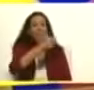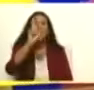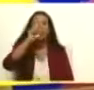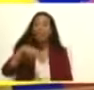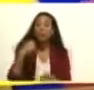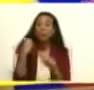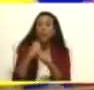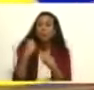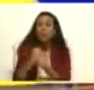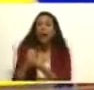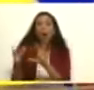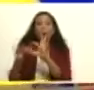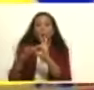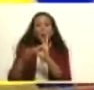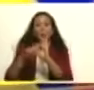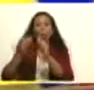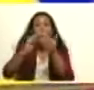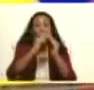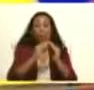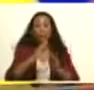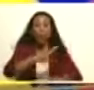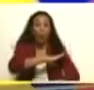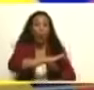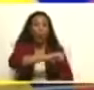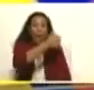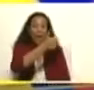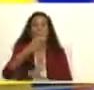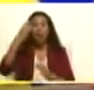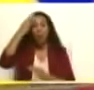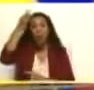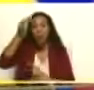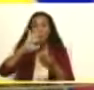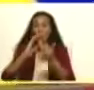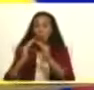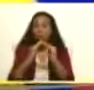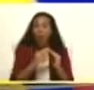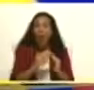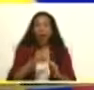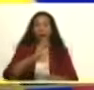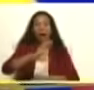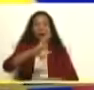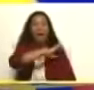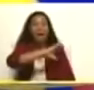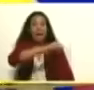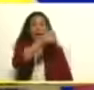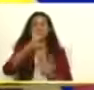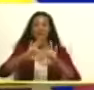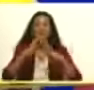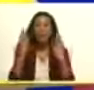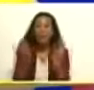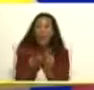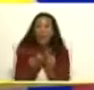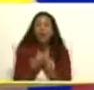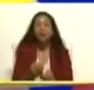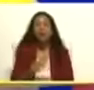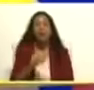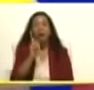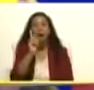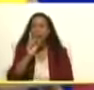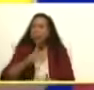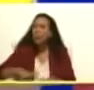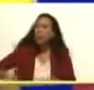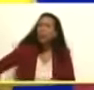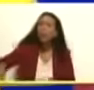mi comandante jefe, junto a los jefes de calle, a los consejos comunales, a las jefes y jefas de familia, a toda esa estructura